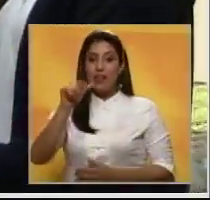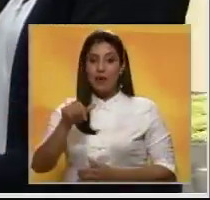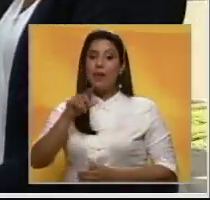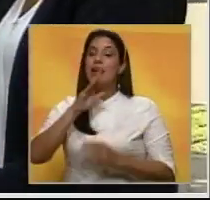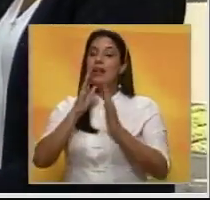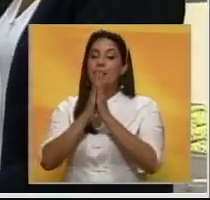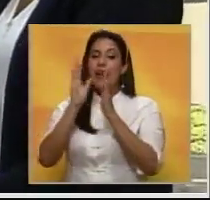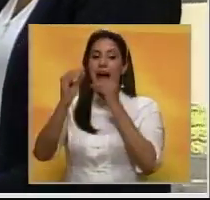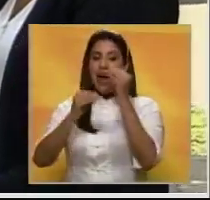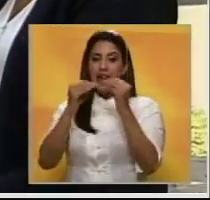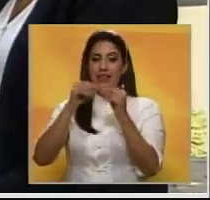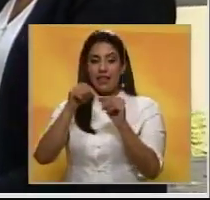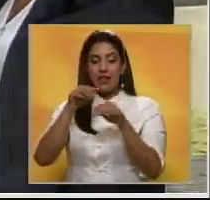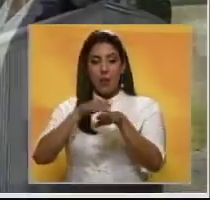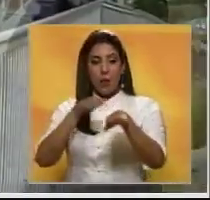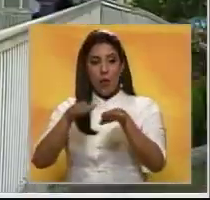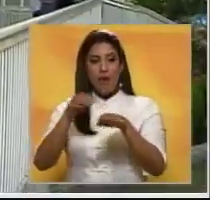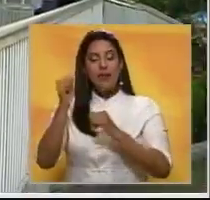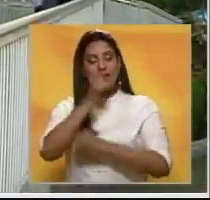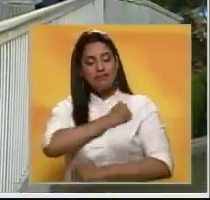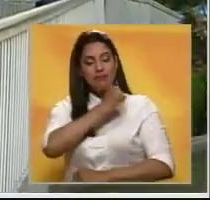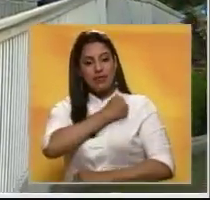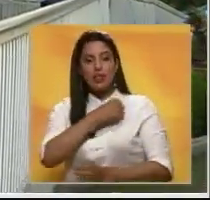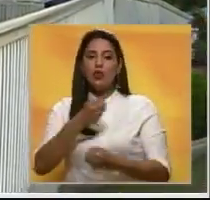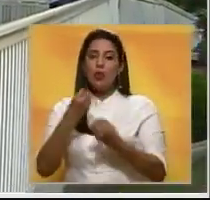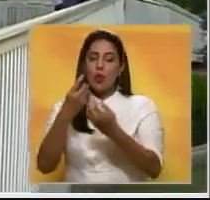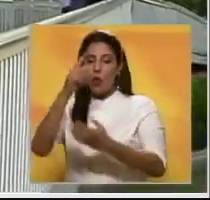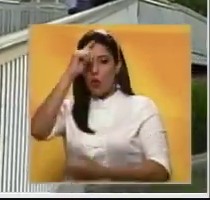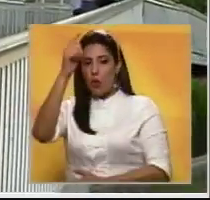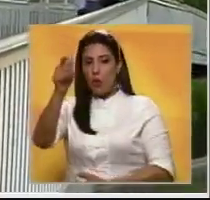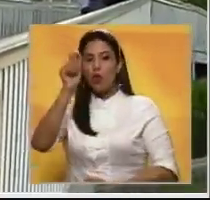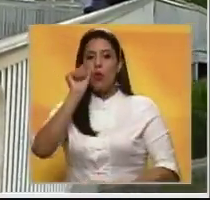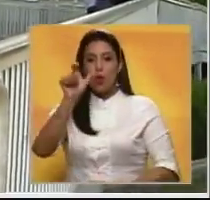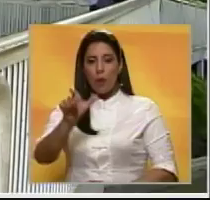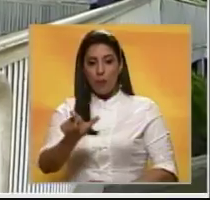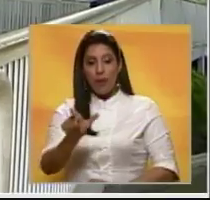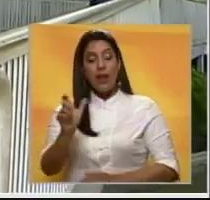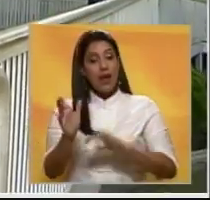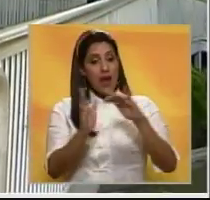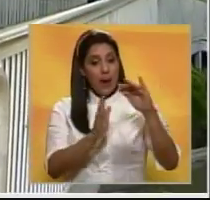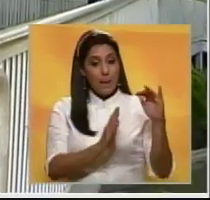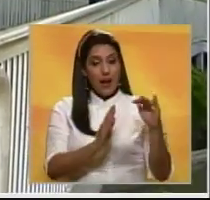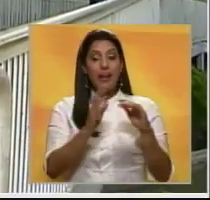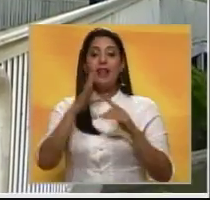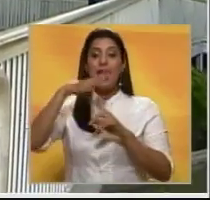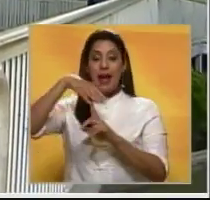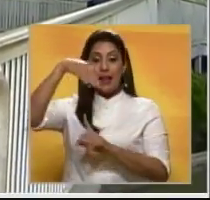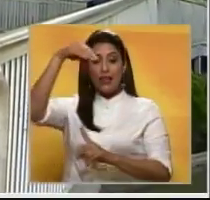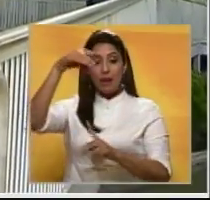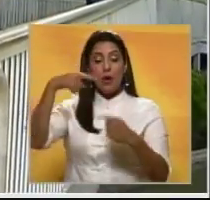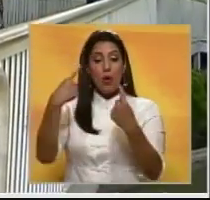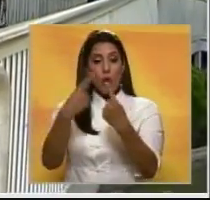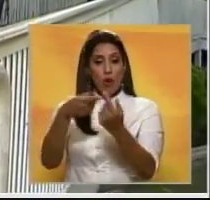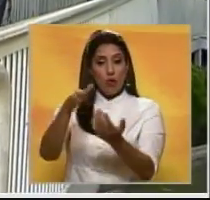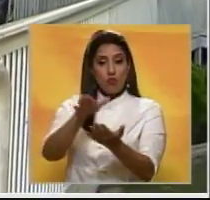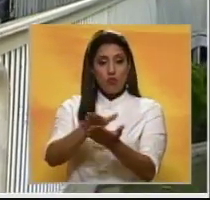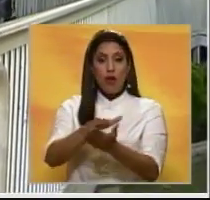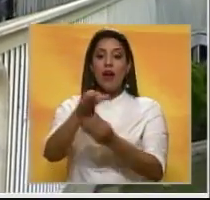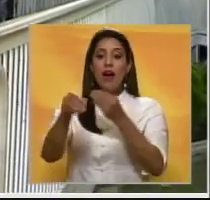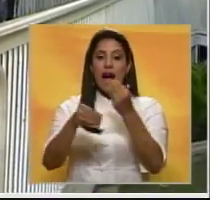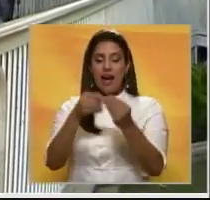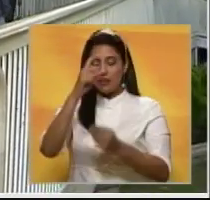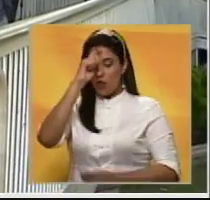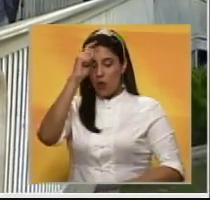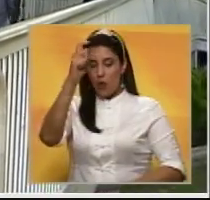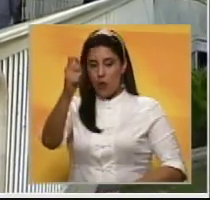Santísima se efectuarán este jueves misas dedicadas a Juan Pernalete. Por su parte, en Altamira, lugar del deceso, se realizará